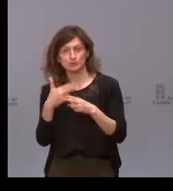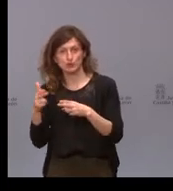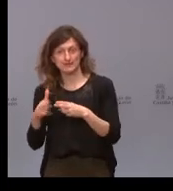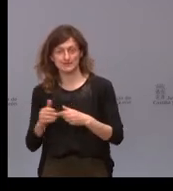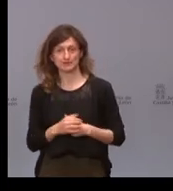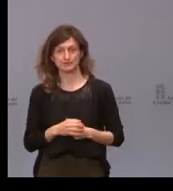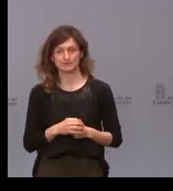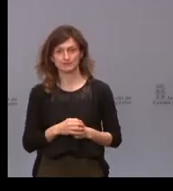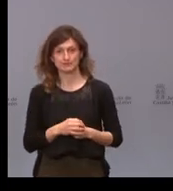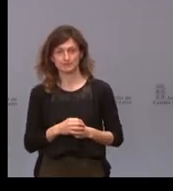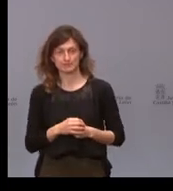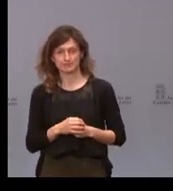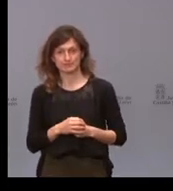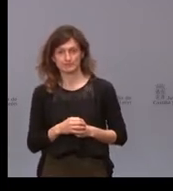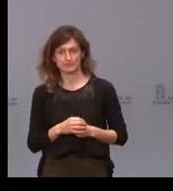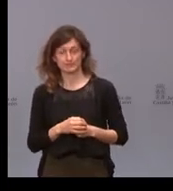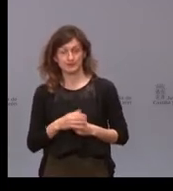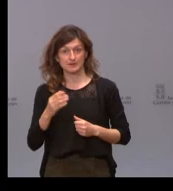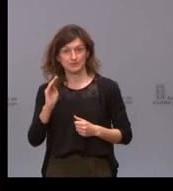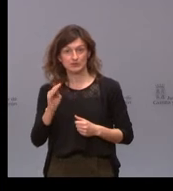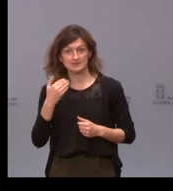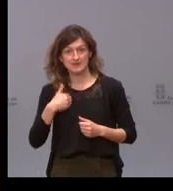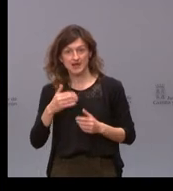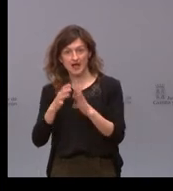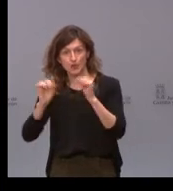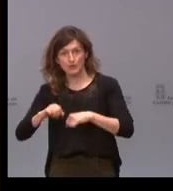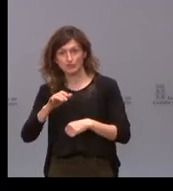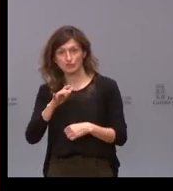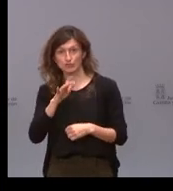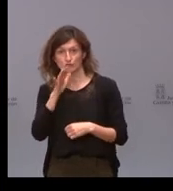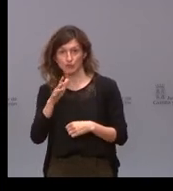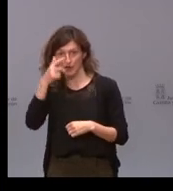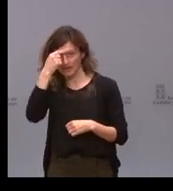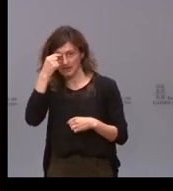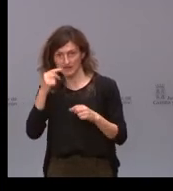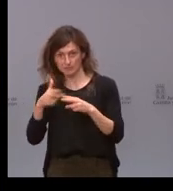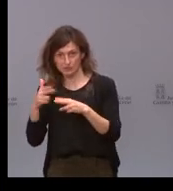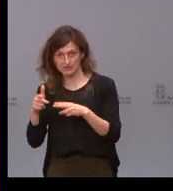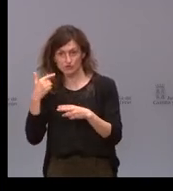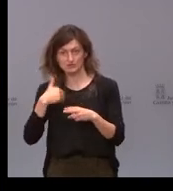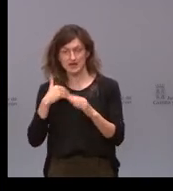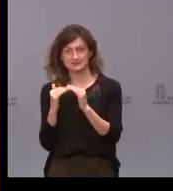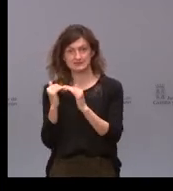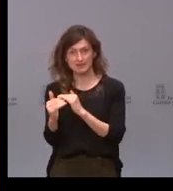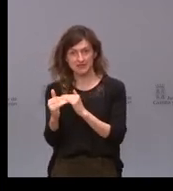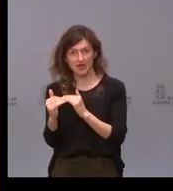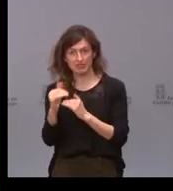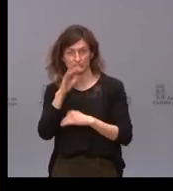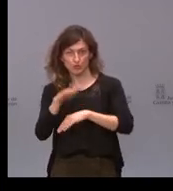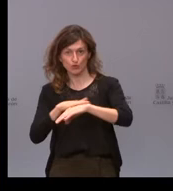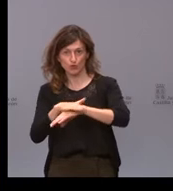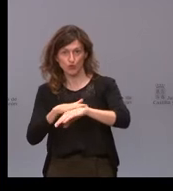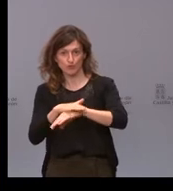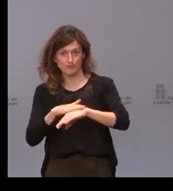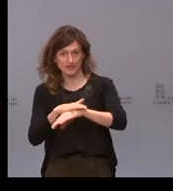si ya está el acuerdo con por ávila para lograr esa estabilidad en el gobierno es